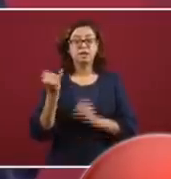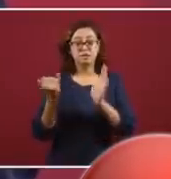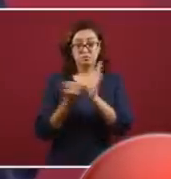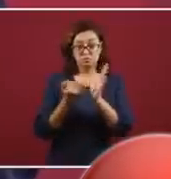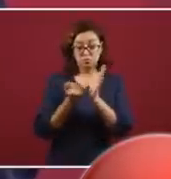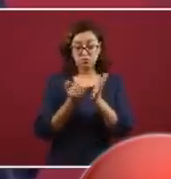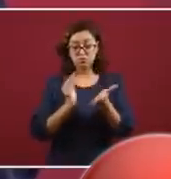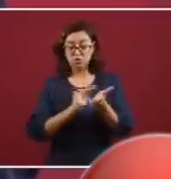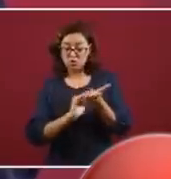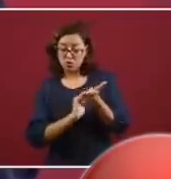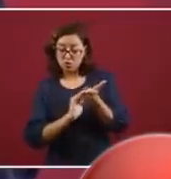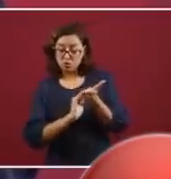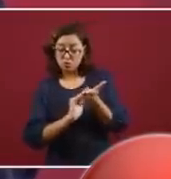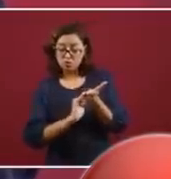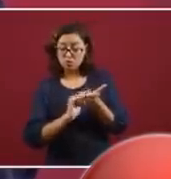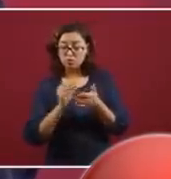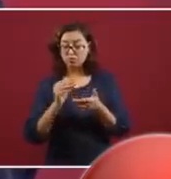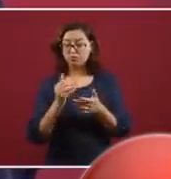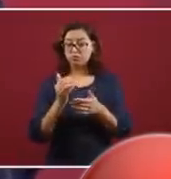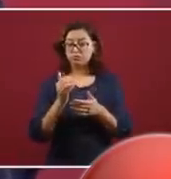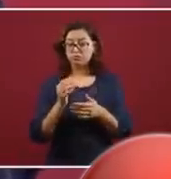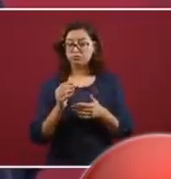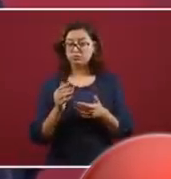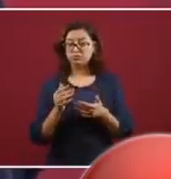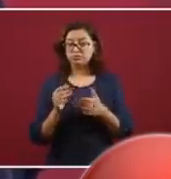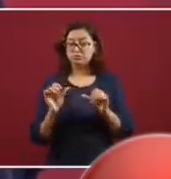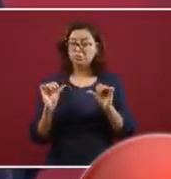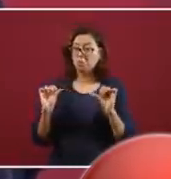los impuestos a